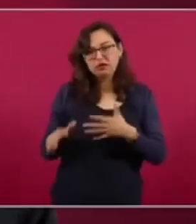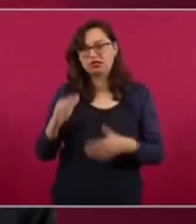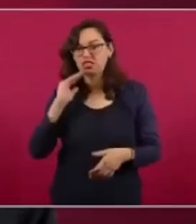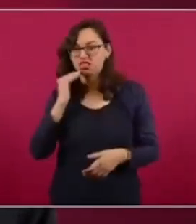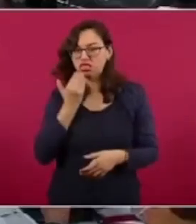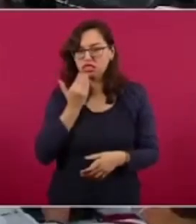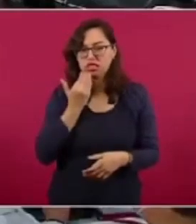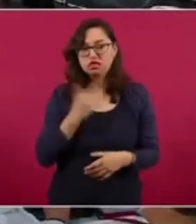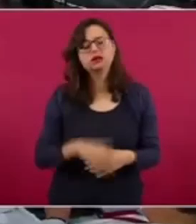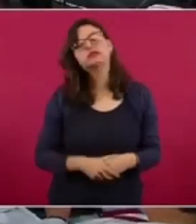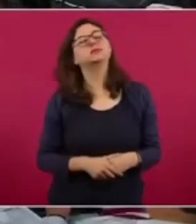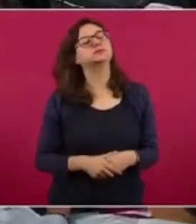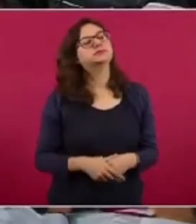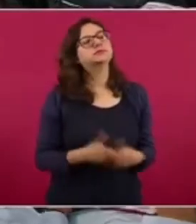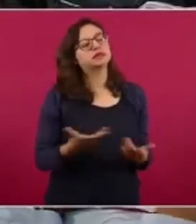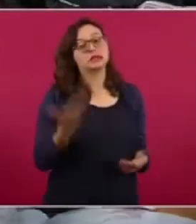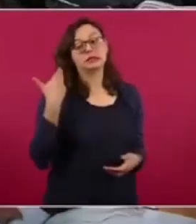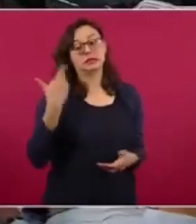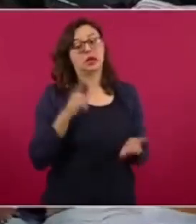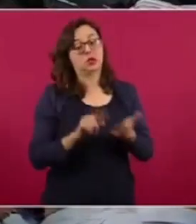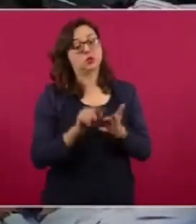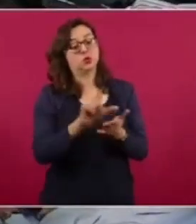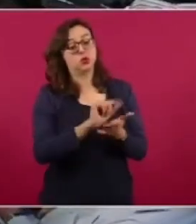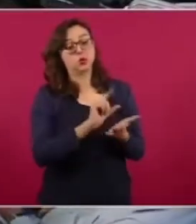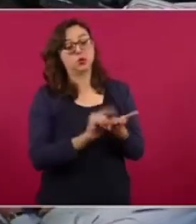¿Vio el tuit de Muñoz Ledo este fin de semana?